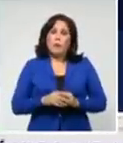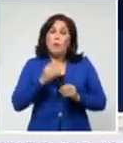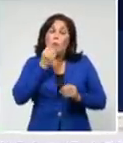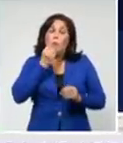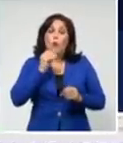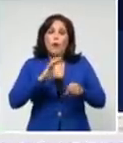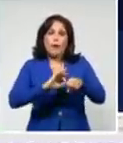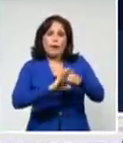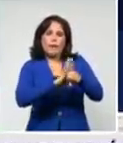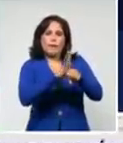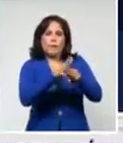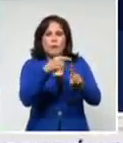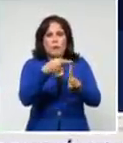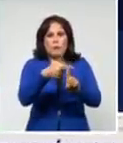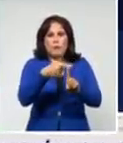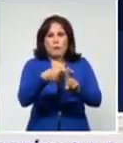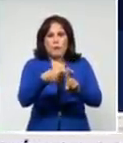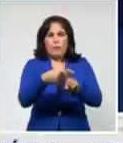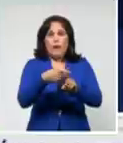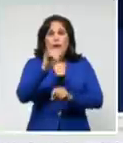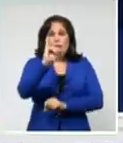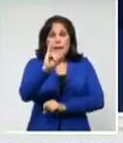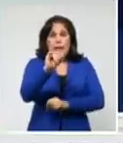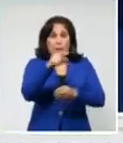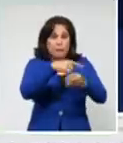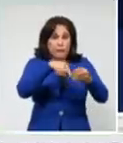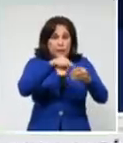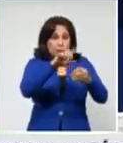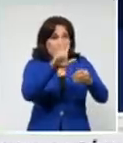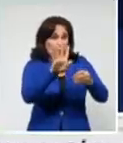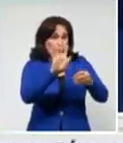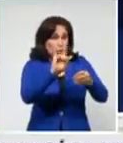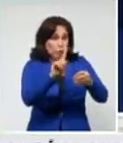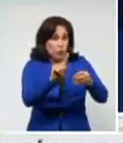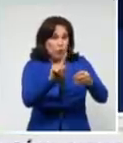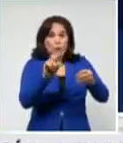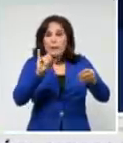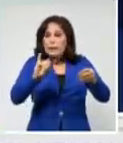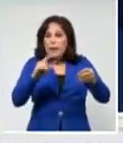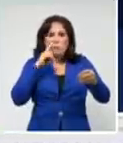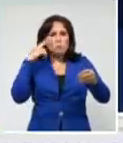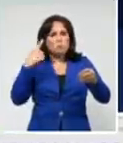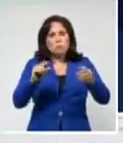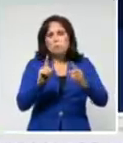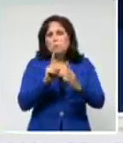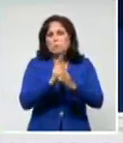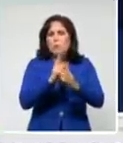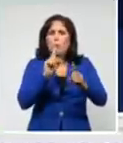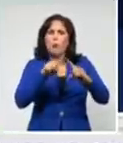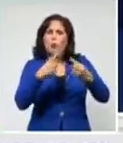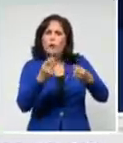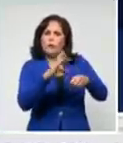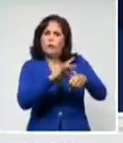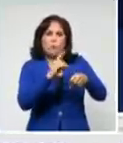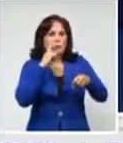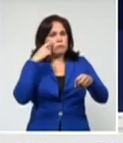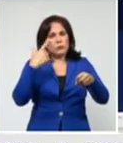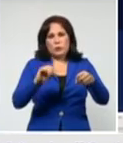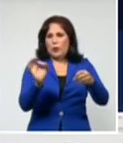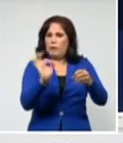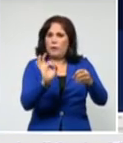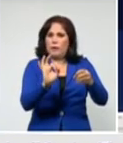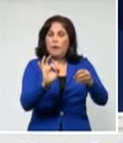que tiene. 6 personas en el día de ayer, no se había podido precisar la fuente de infección hasta la